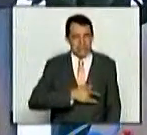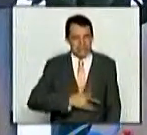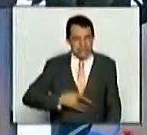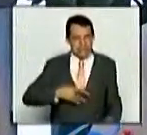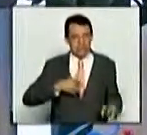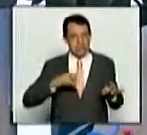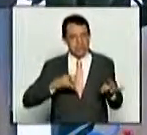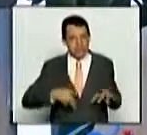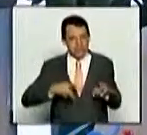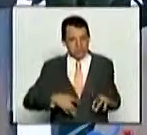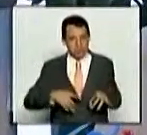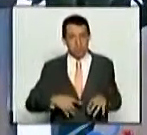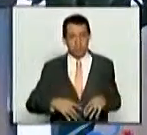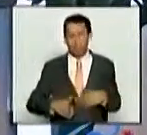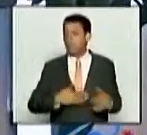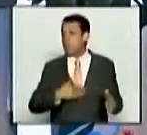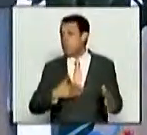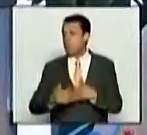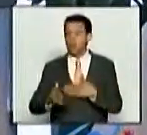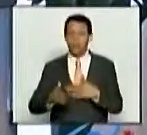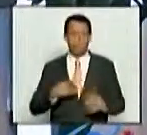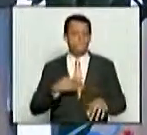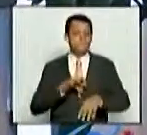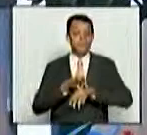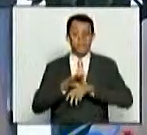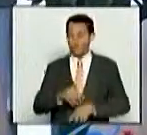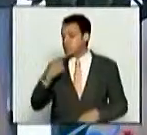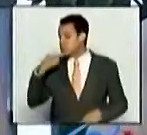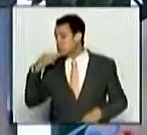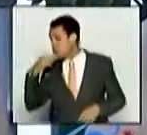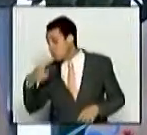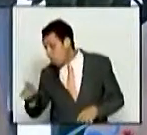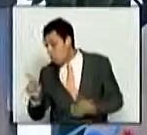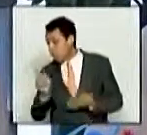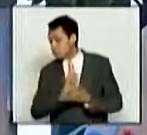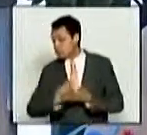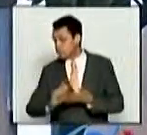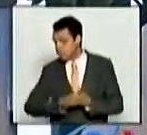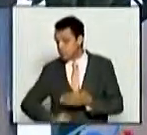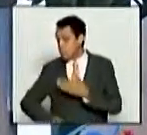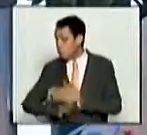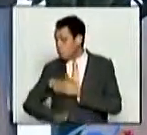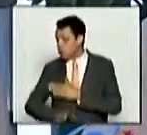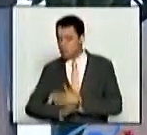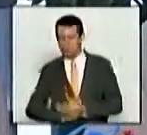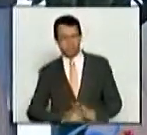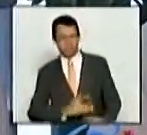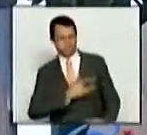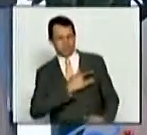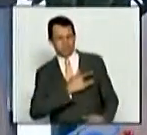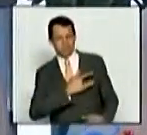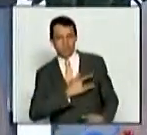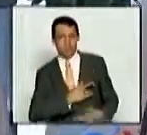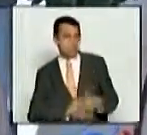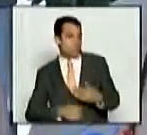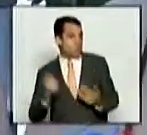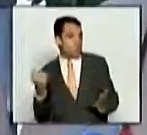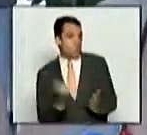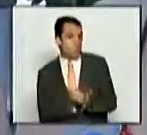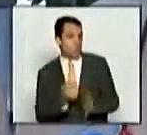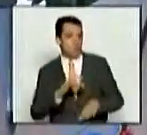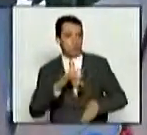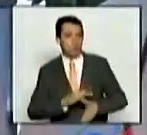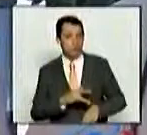reacciones para los pacientes, y pese a no tolerarlos, casi que los obligan a tener que tomar este tipo de